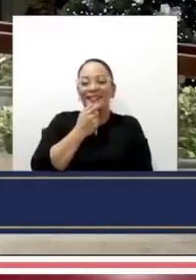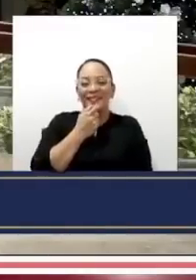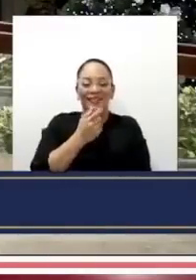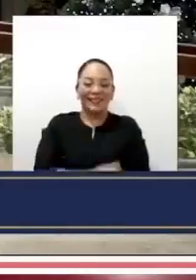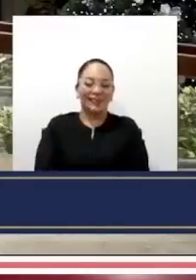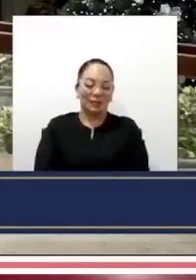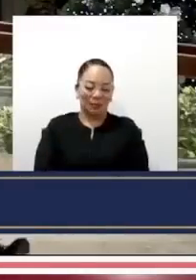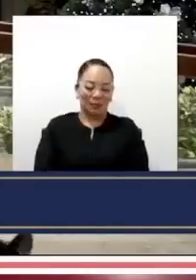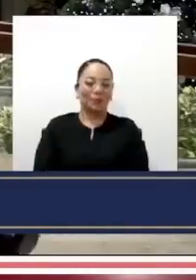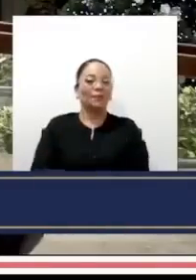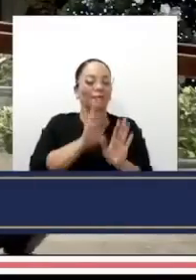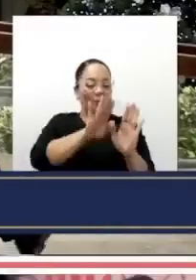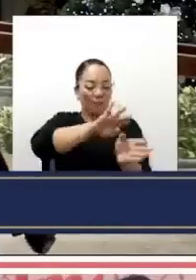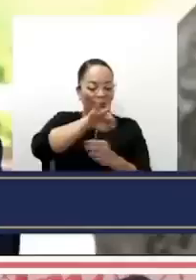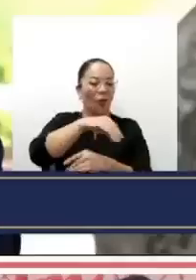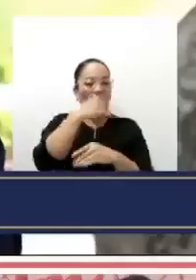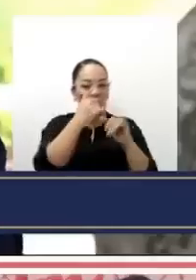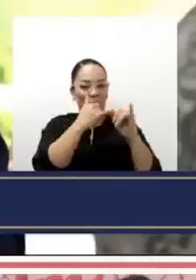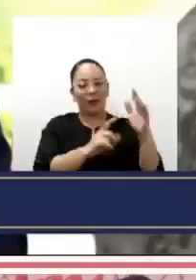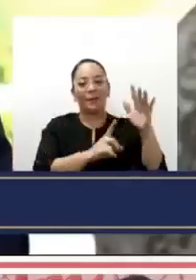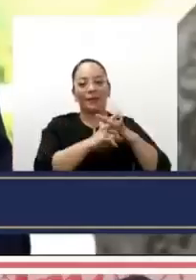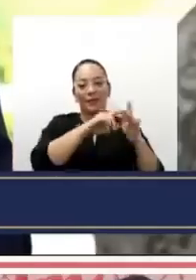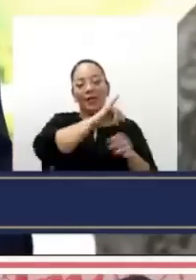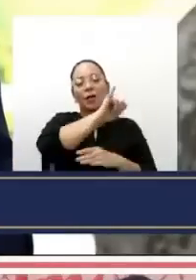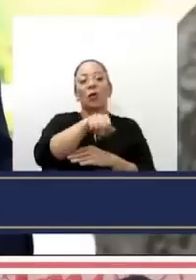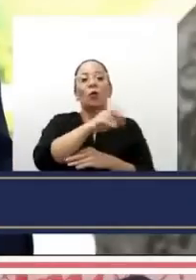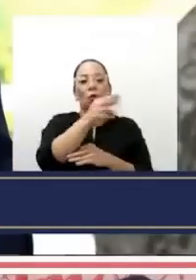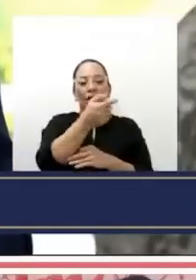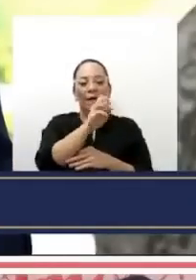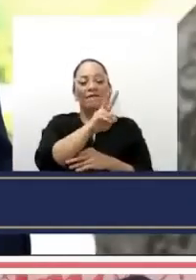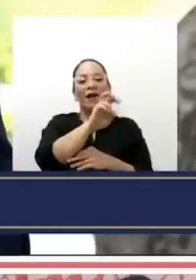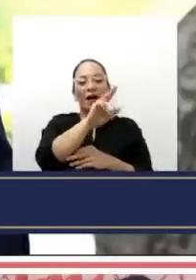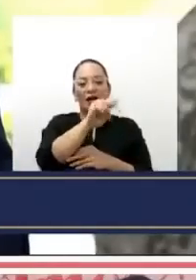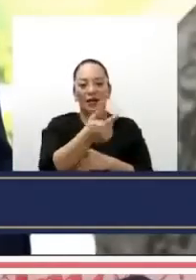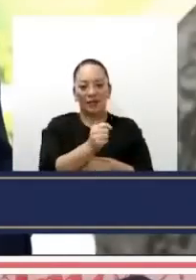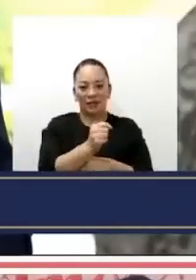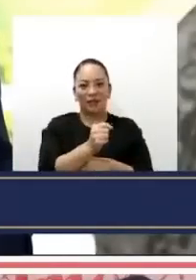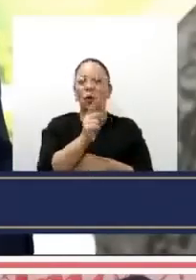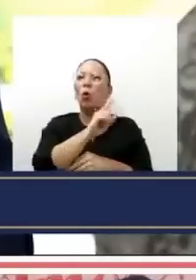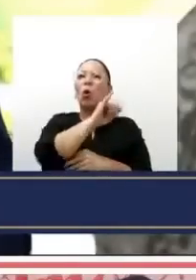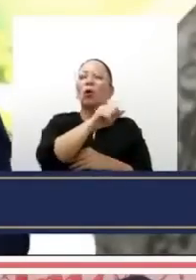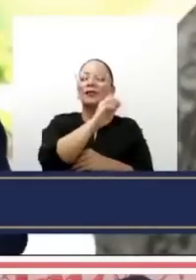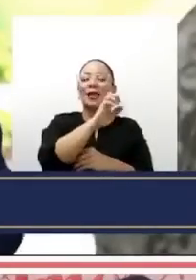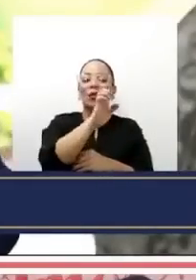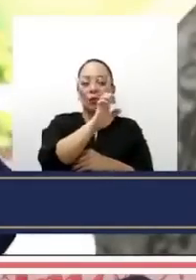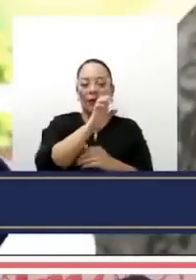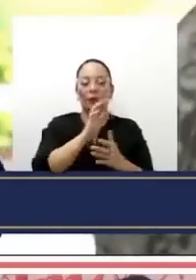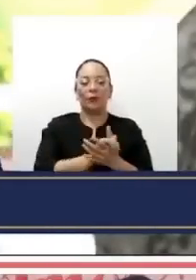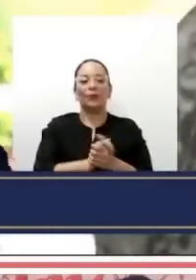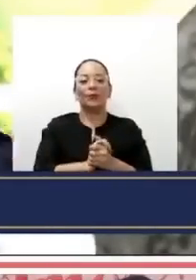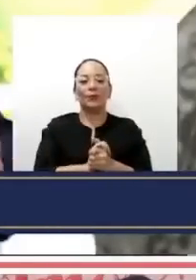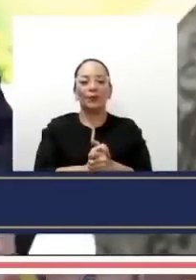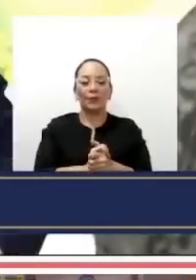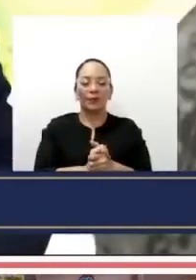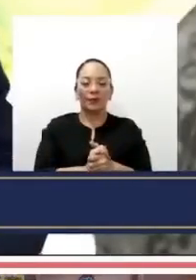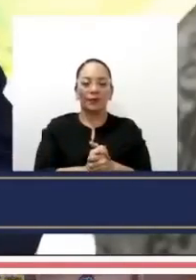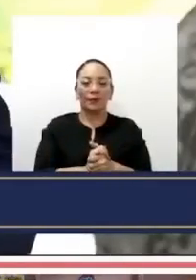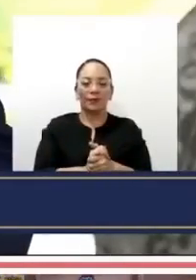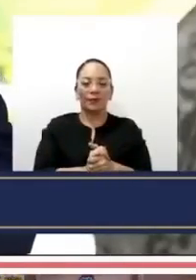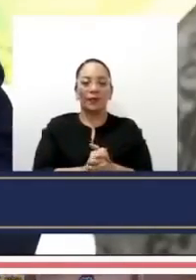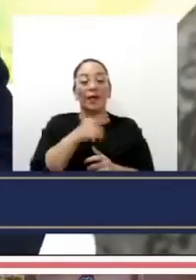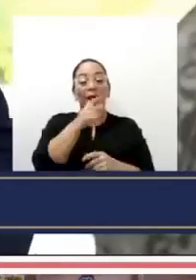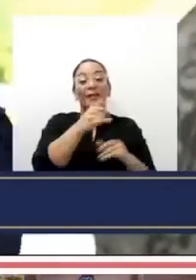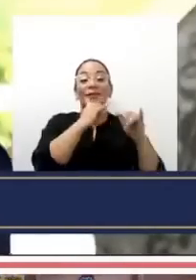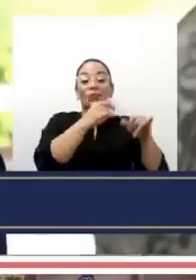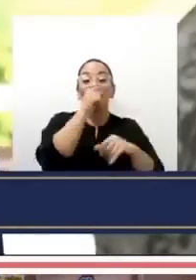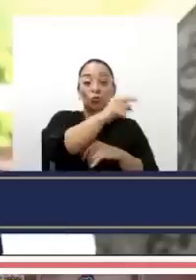el siguiente aparece otra vez don José Eduardo Vargas Rivera. Y lo denuncia usted